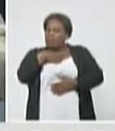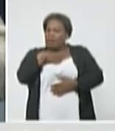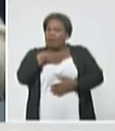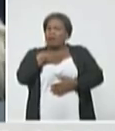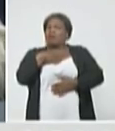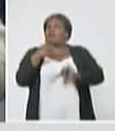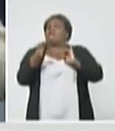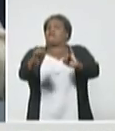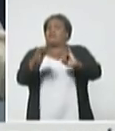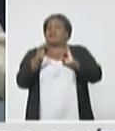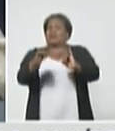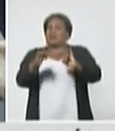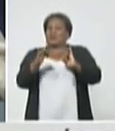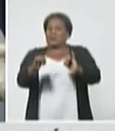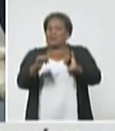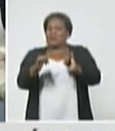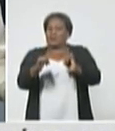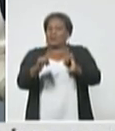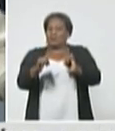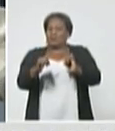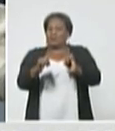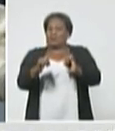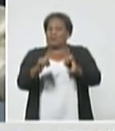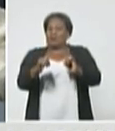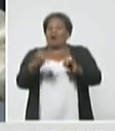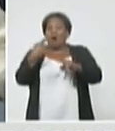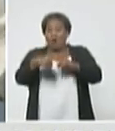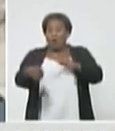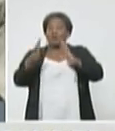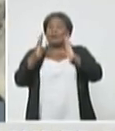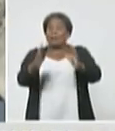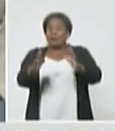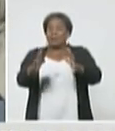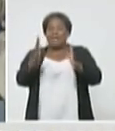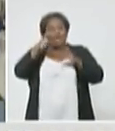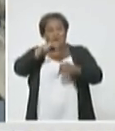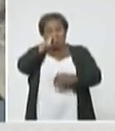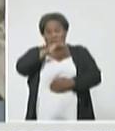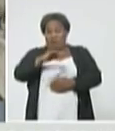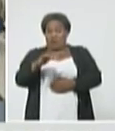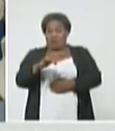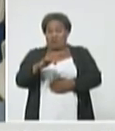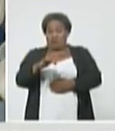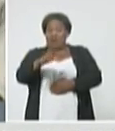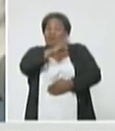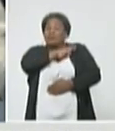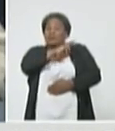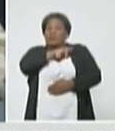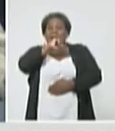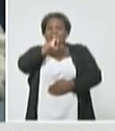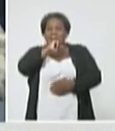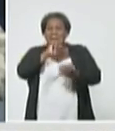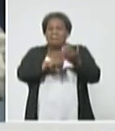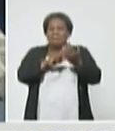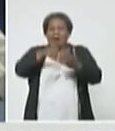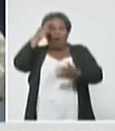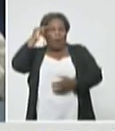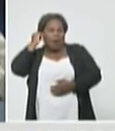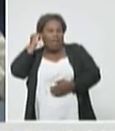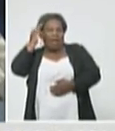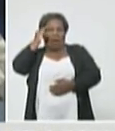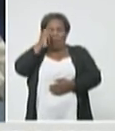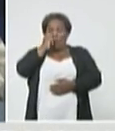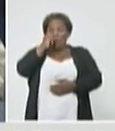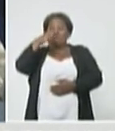Ahora, hay una parte que no es la de los niños, que es la de nosotros, los padres, los abuelos, los familiares, que esa sí tenemos